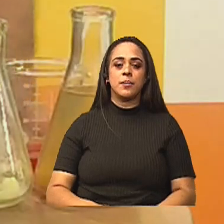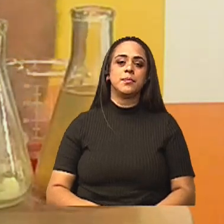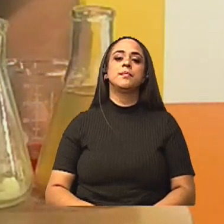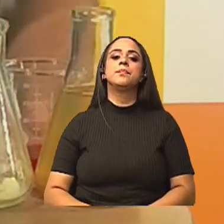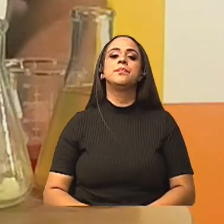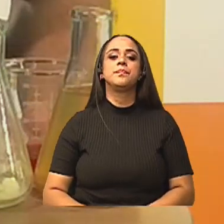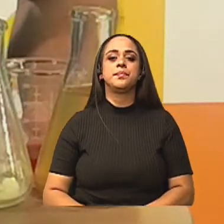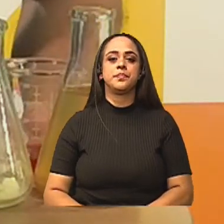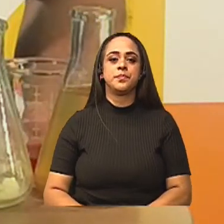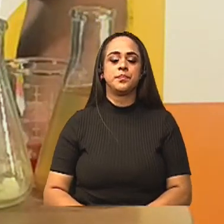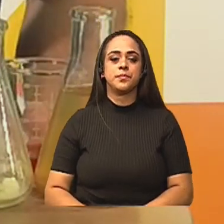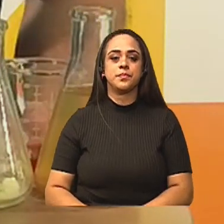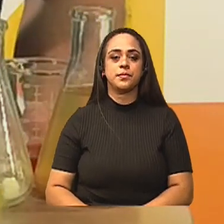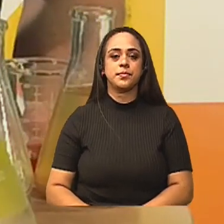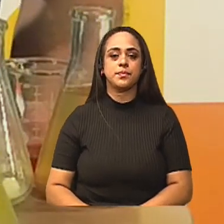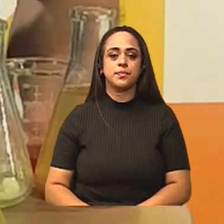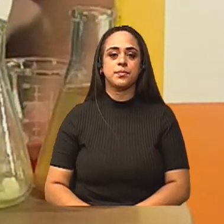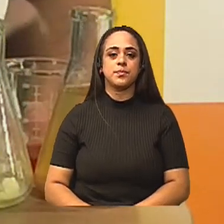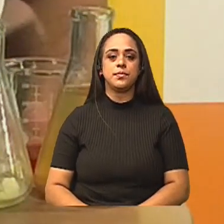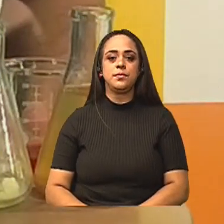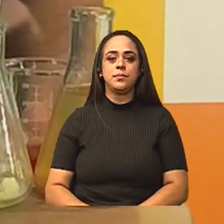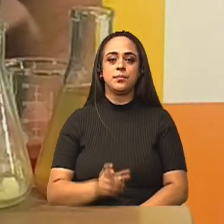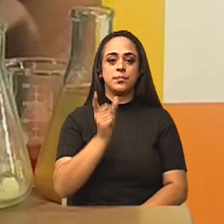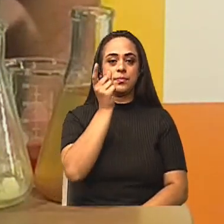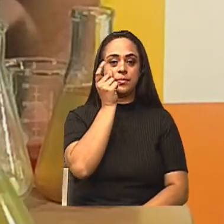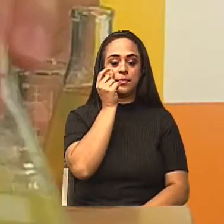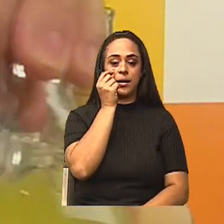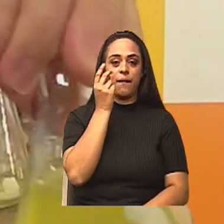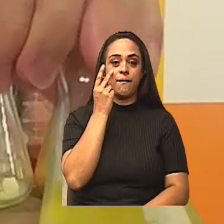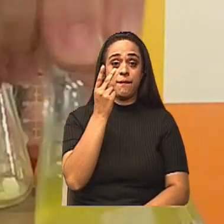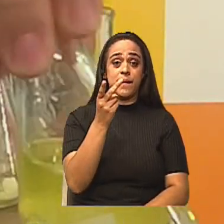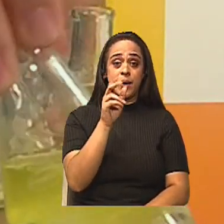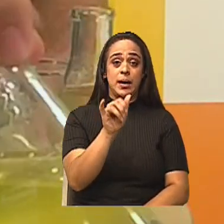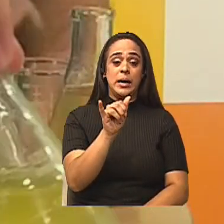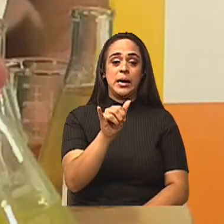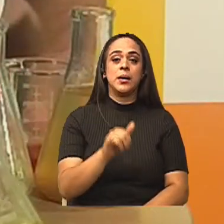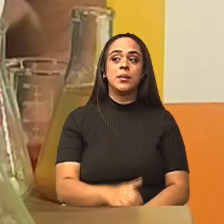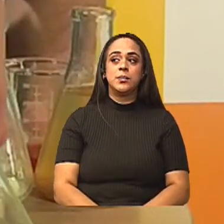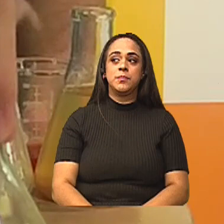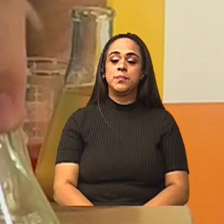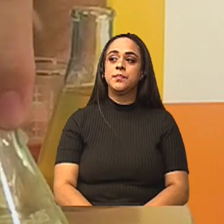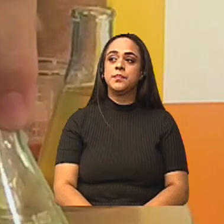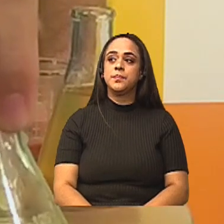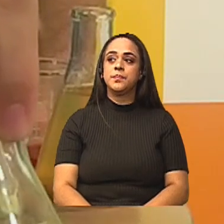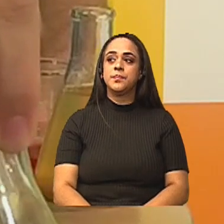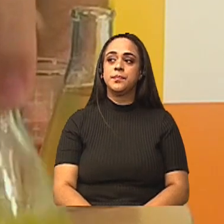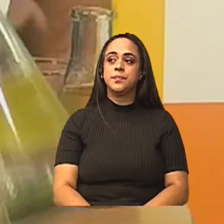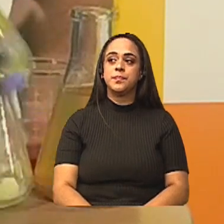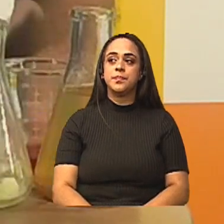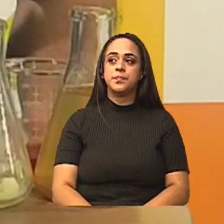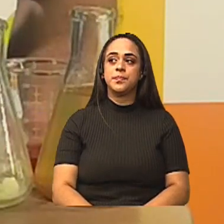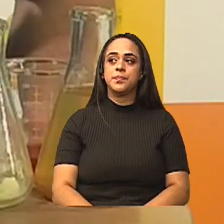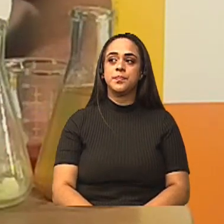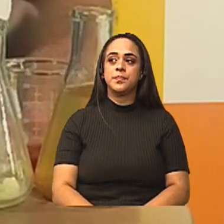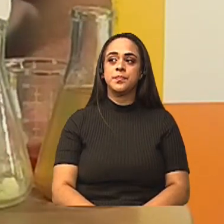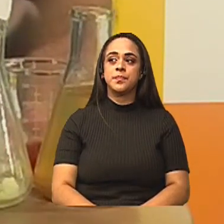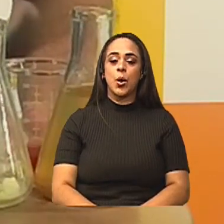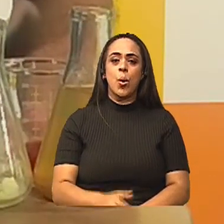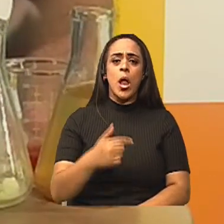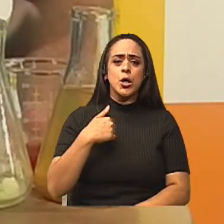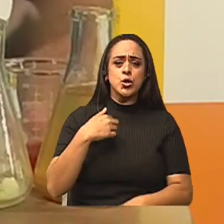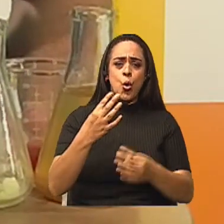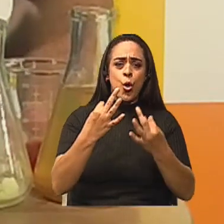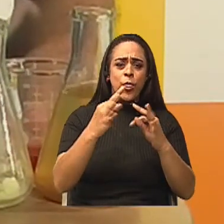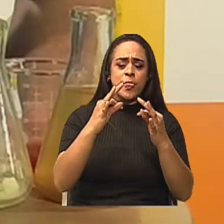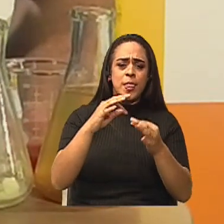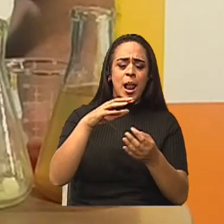Vamos a ver. No sé si lo logran ver bien ahí. Excelente. Ok, ven que aunque yo intente